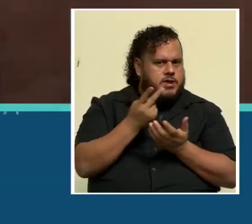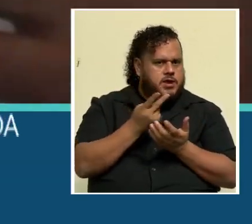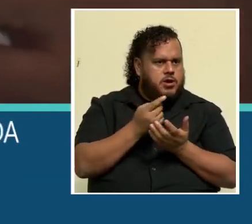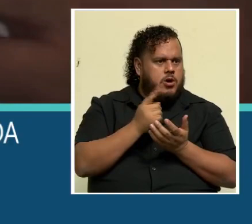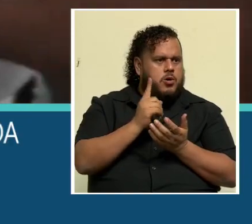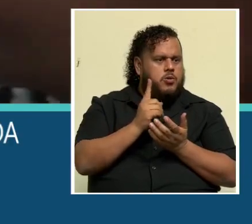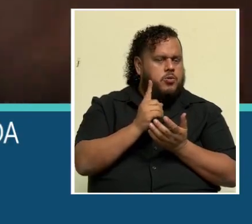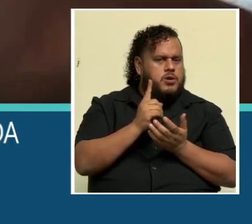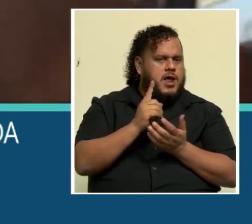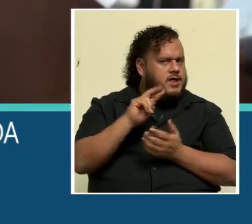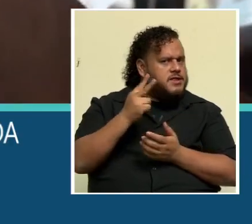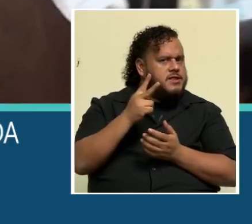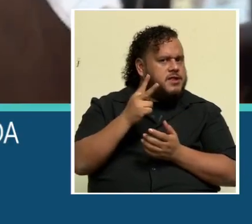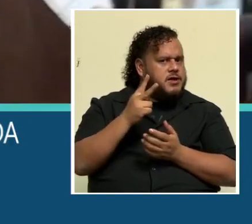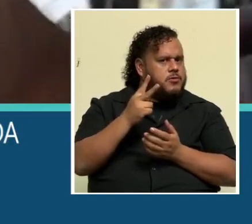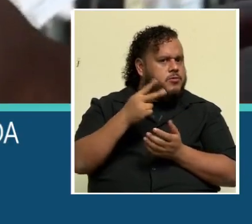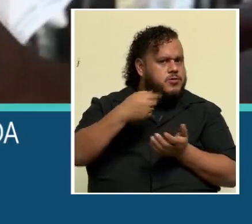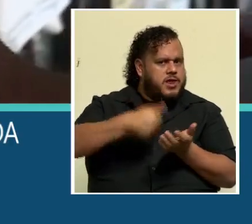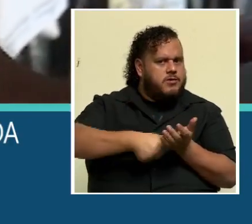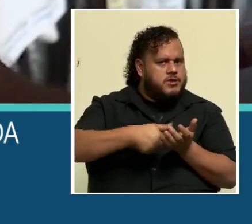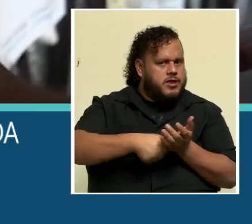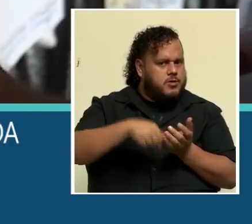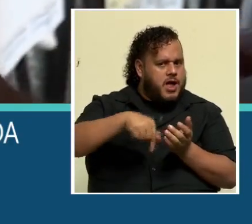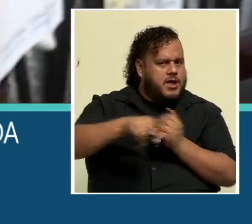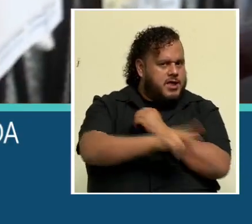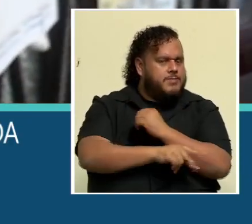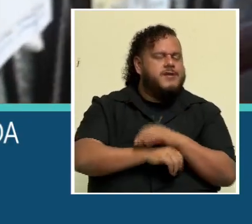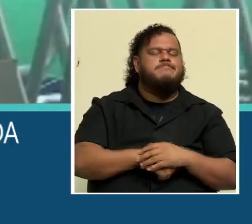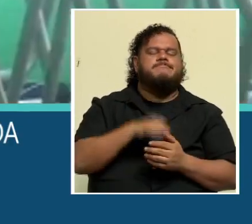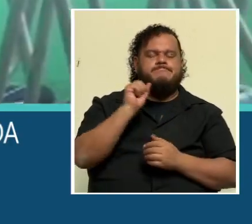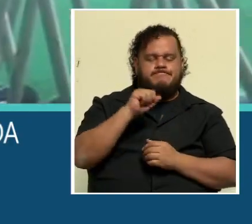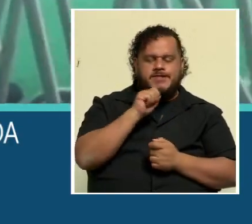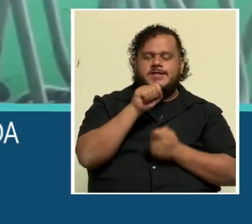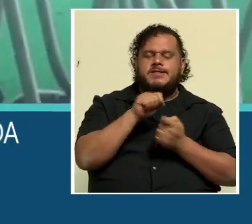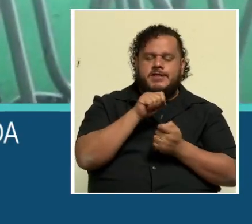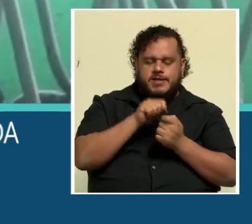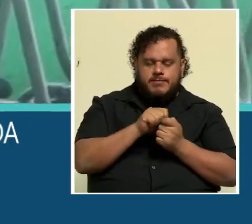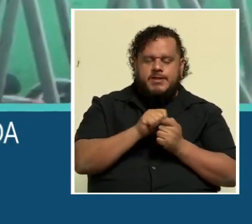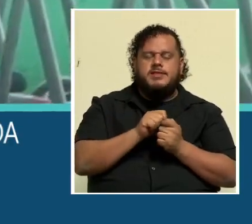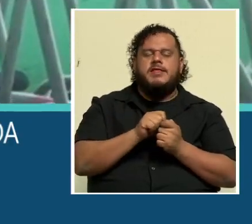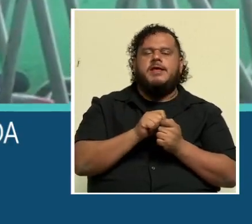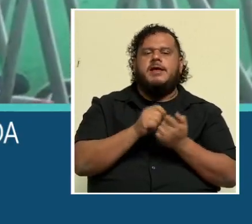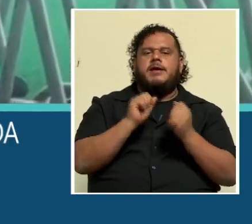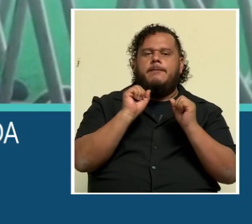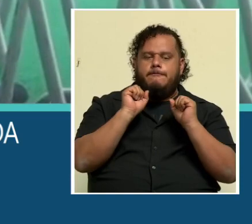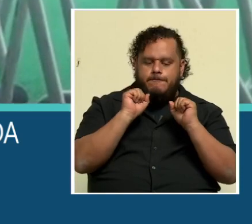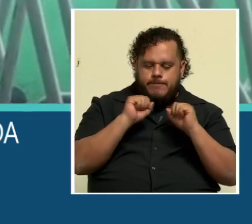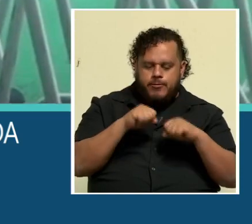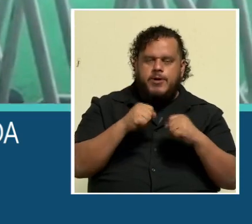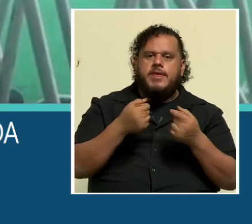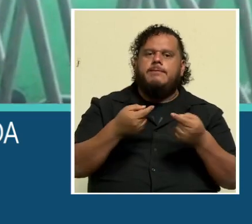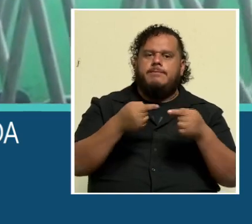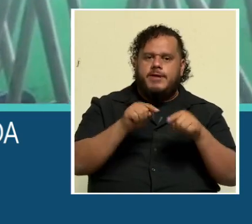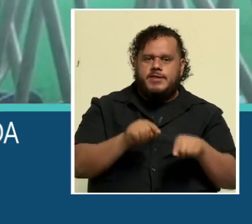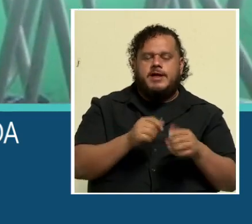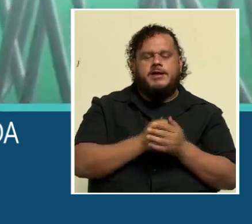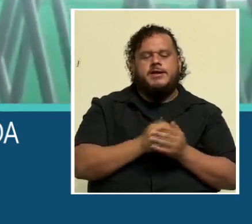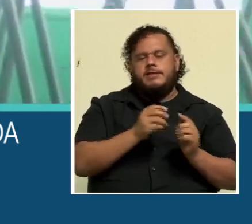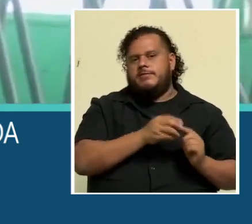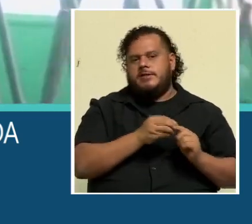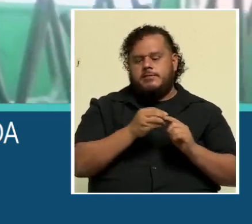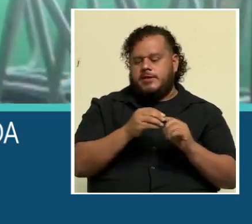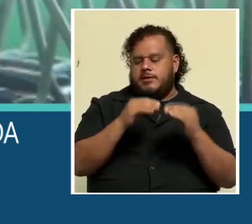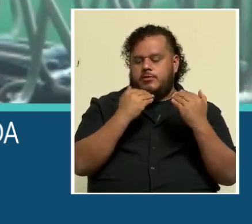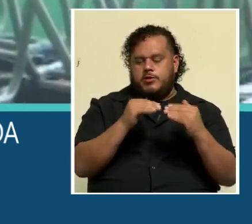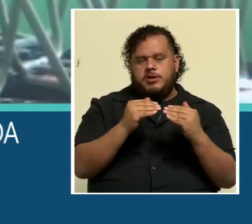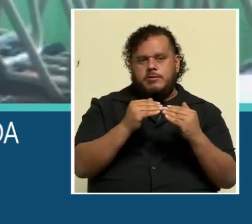segunda ronda electoral nuevamente acá en el país. Es altamente probable, ¿verdad? Es altamente probable que lo veamos, especialmente por los